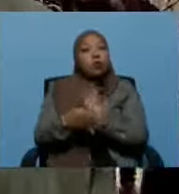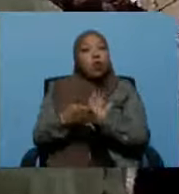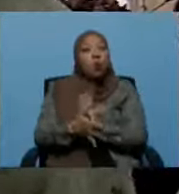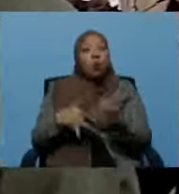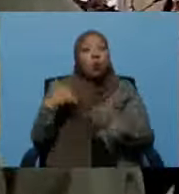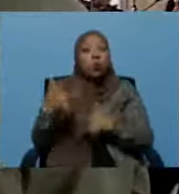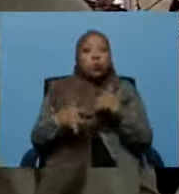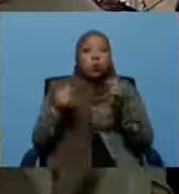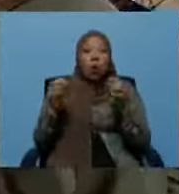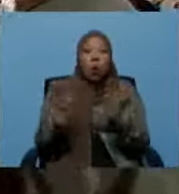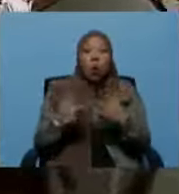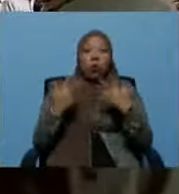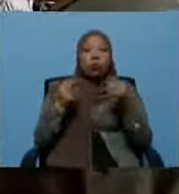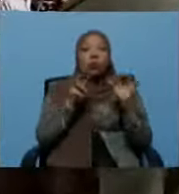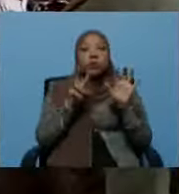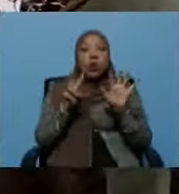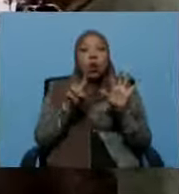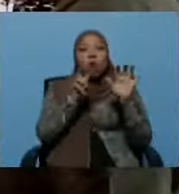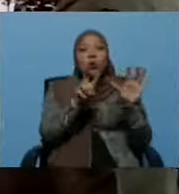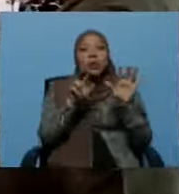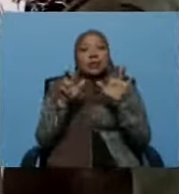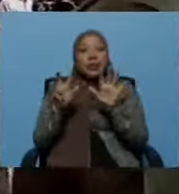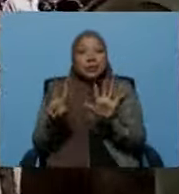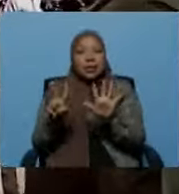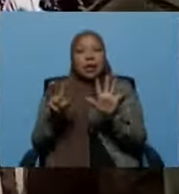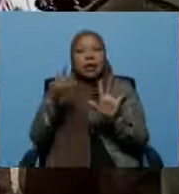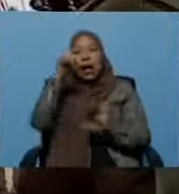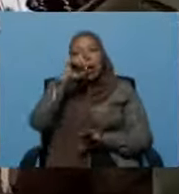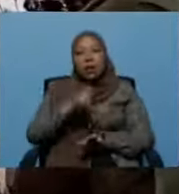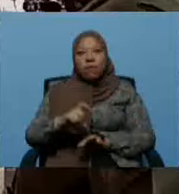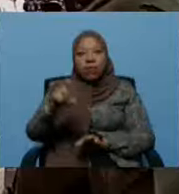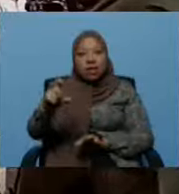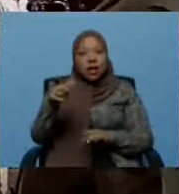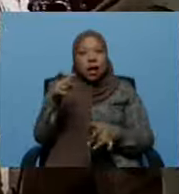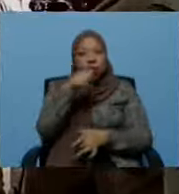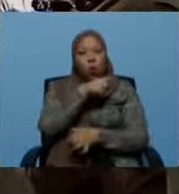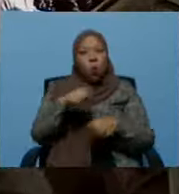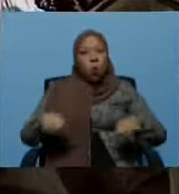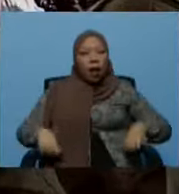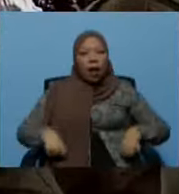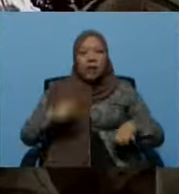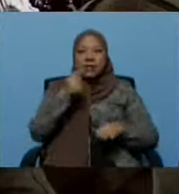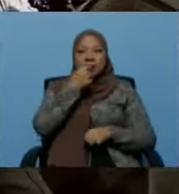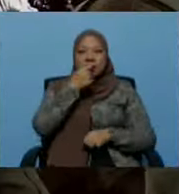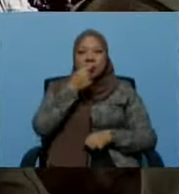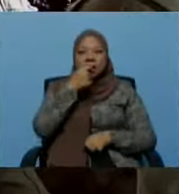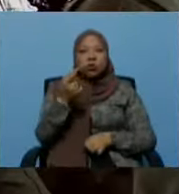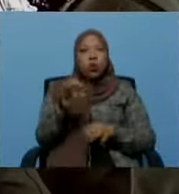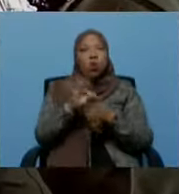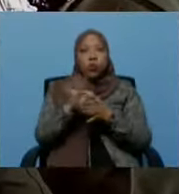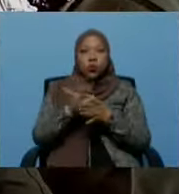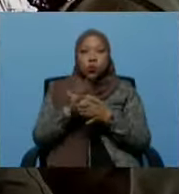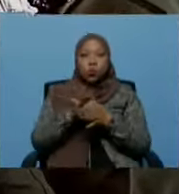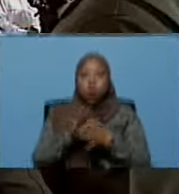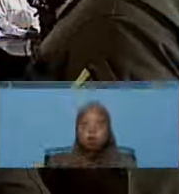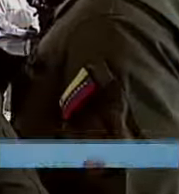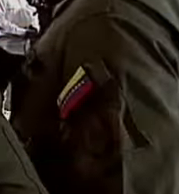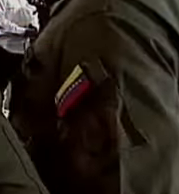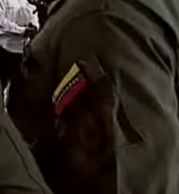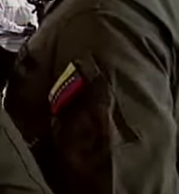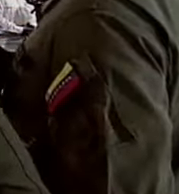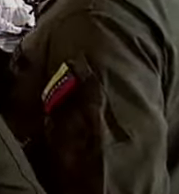este 87º aniversario de la Guardia Nacional, son ascendidos de acuerdo a lo que son sus funciones y, por supuesto,